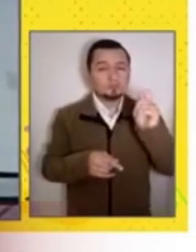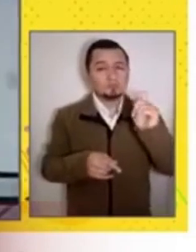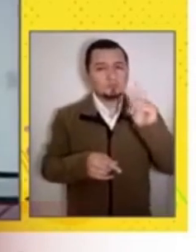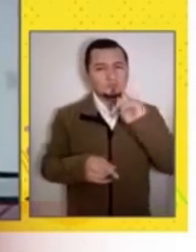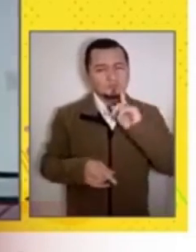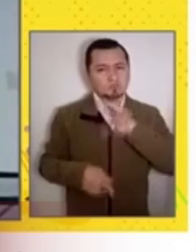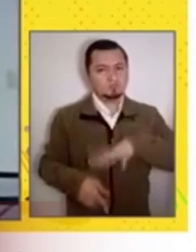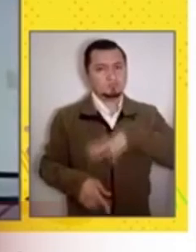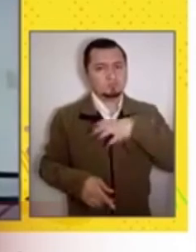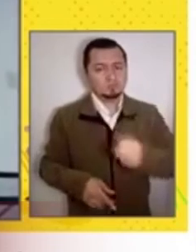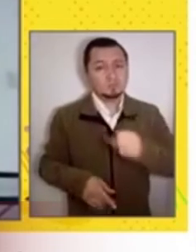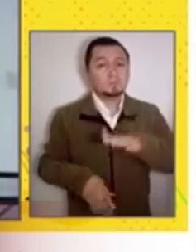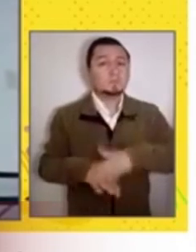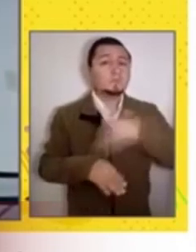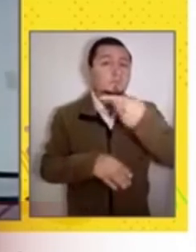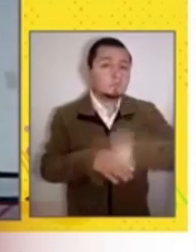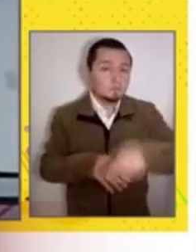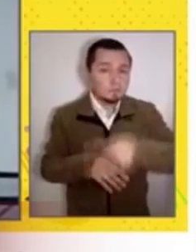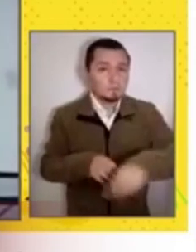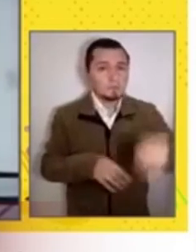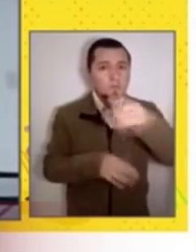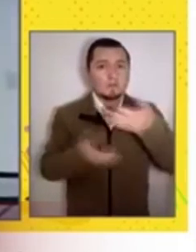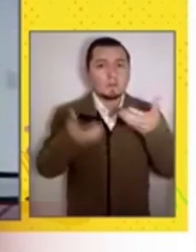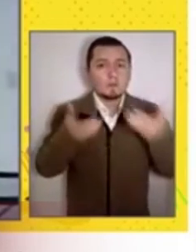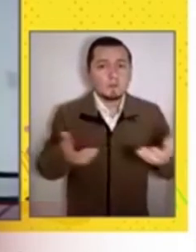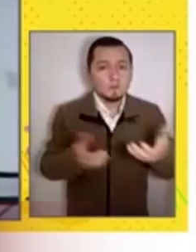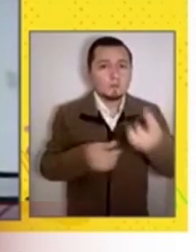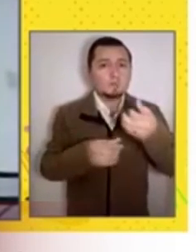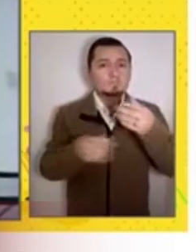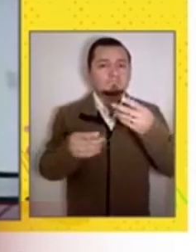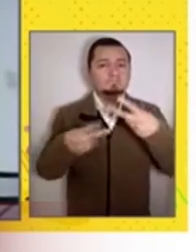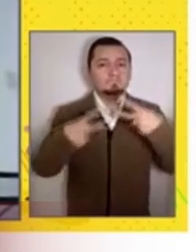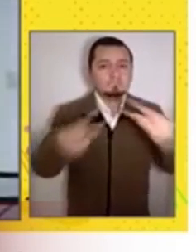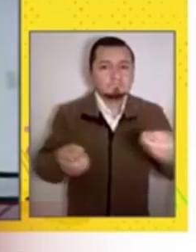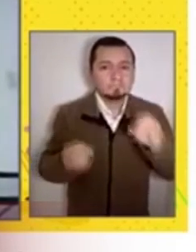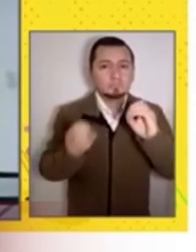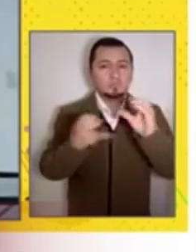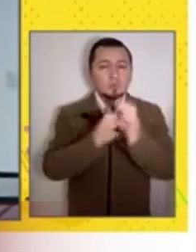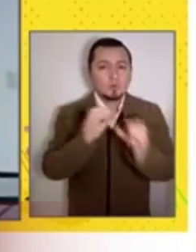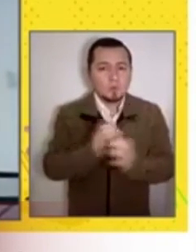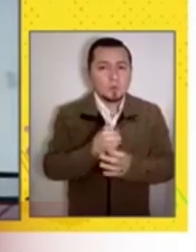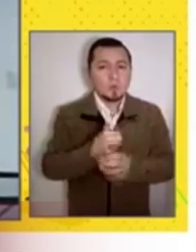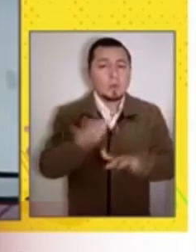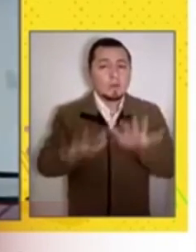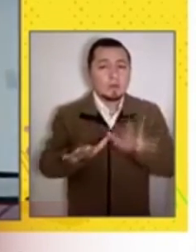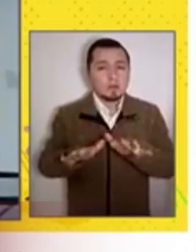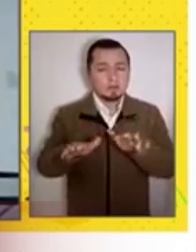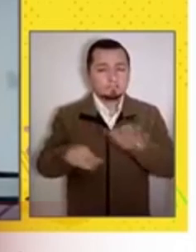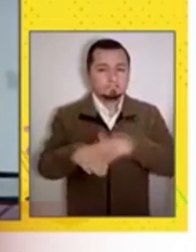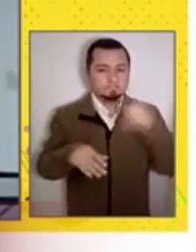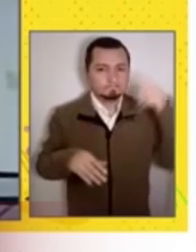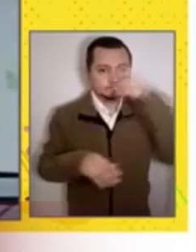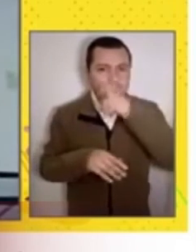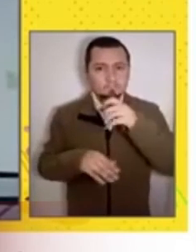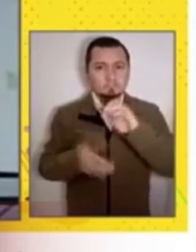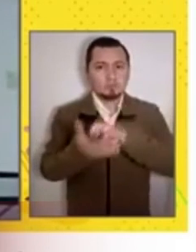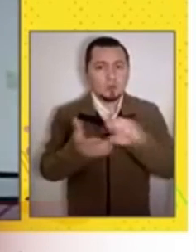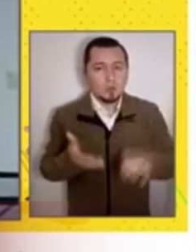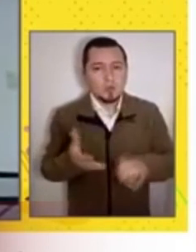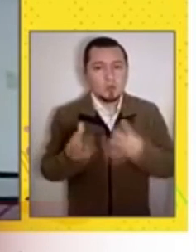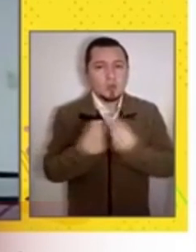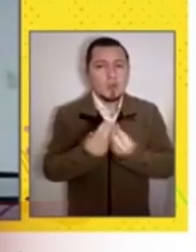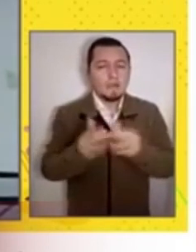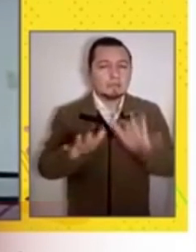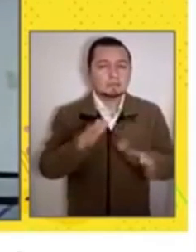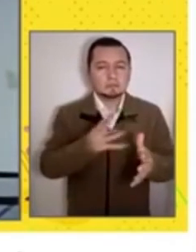mayoritariamente expuestas a la calle, al espacio público, con sus complejidades y sin duda también con